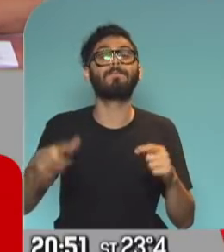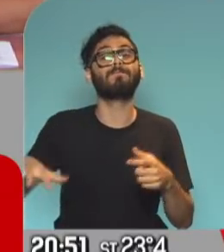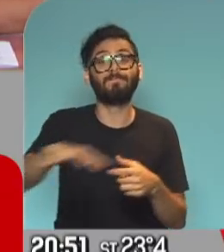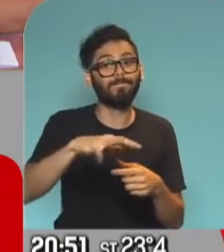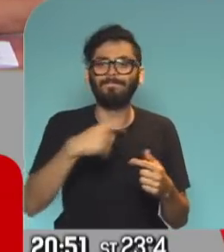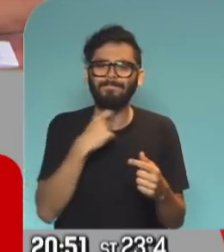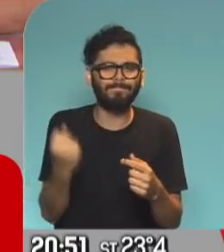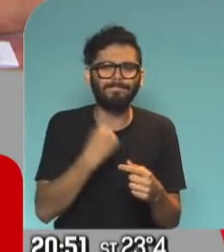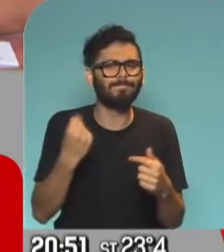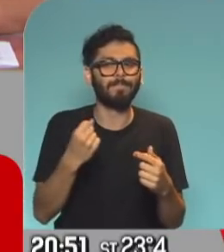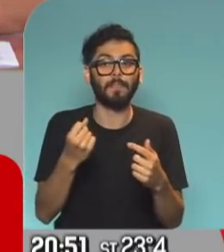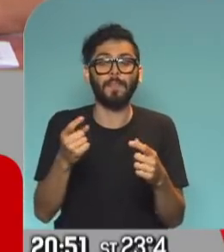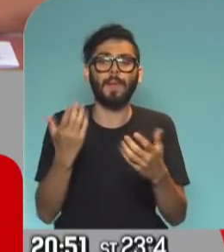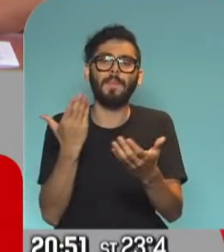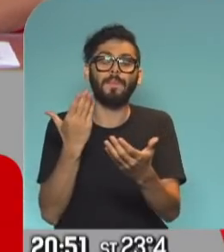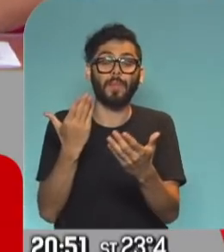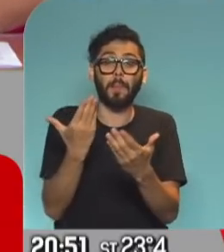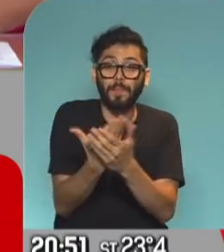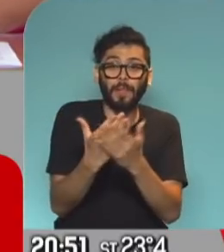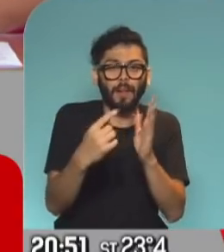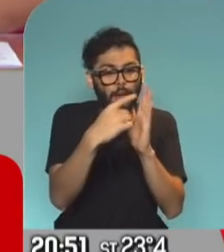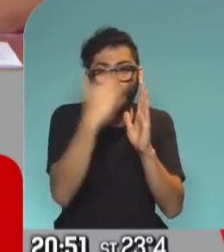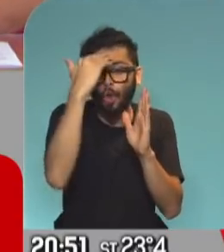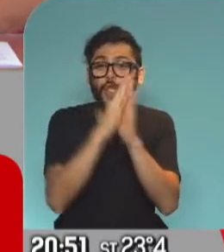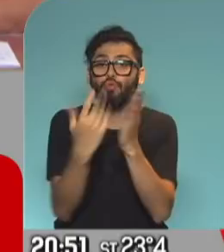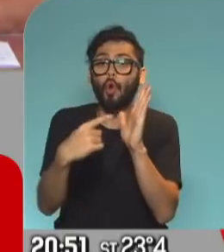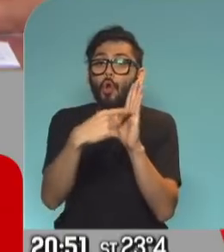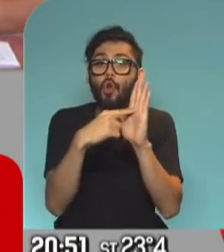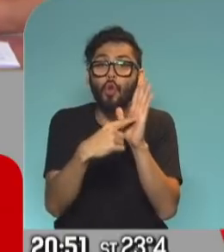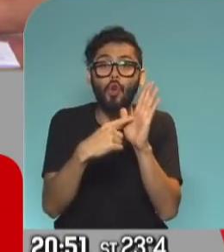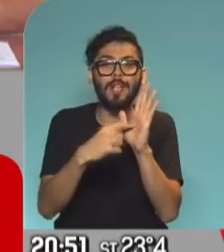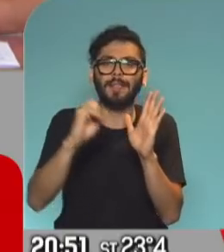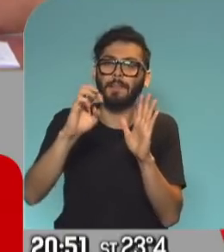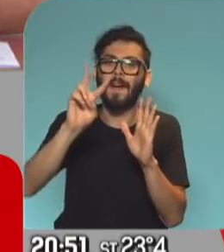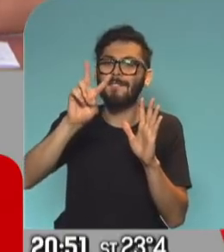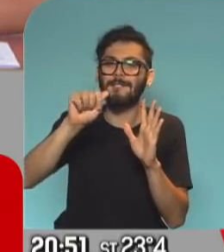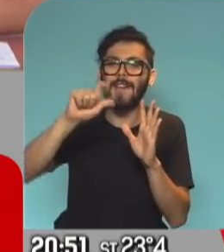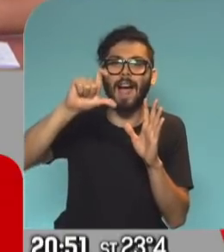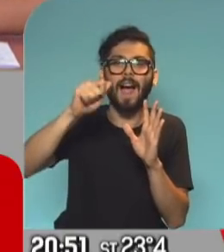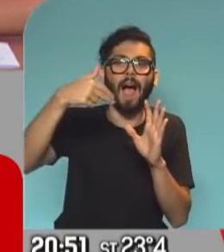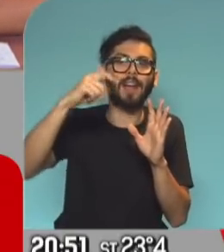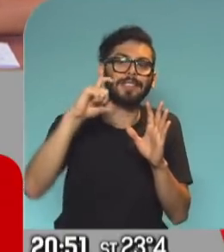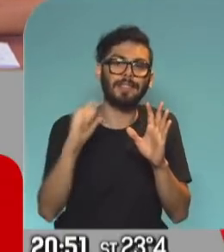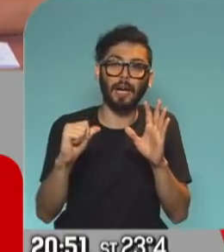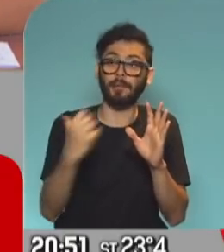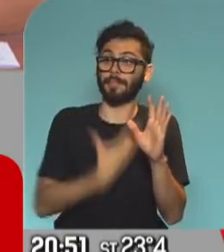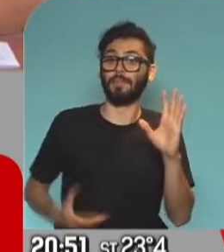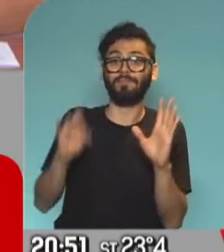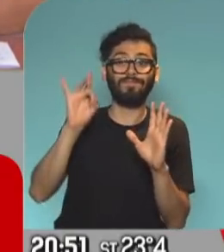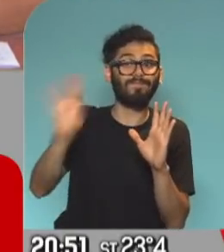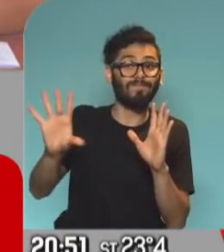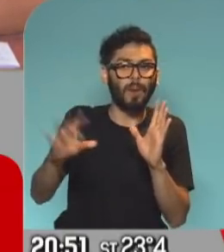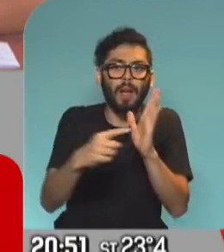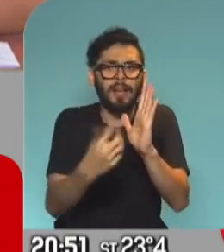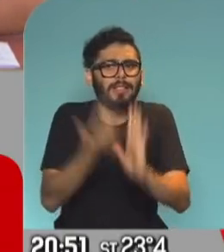una reforma de ese pedido de vacancia, que deje de existir esa figura legal que tantas veces ha tenido destituciones de presidente. Sí, que pone en